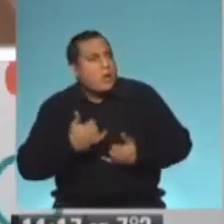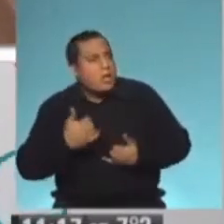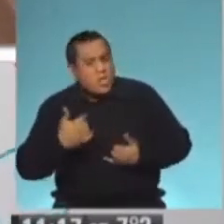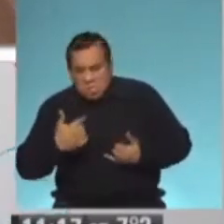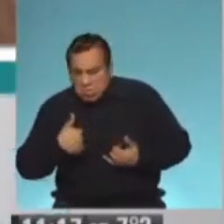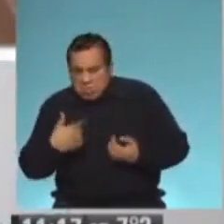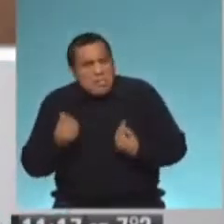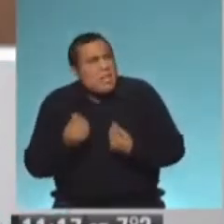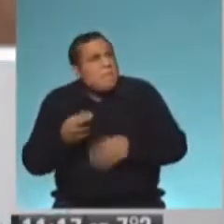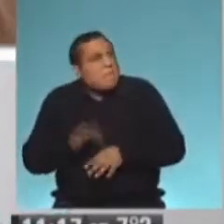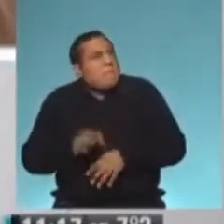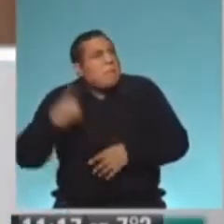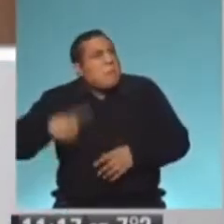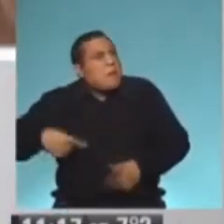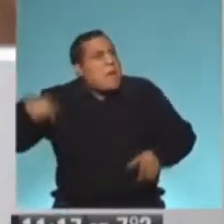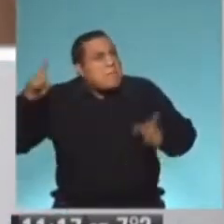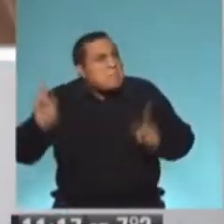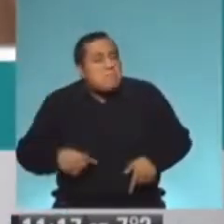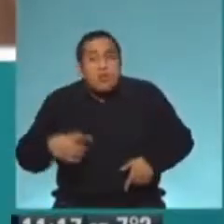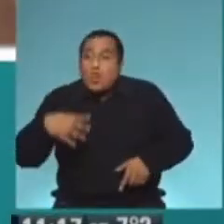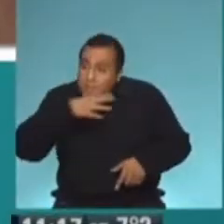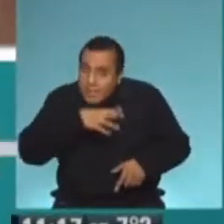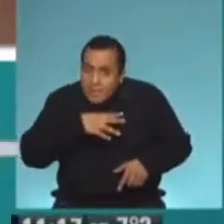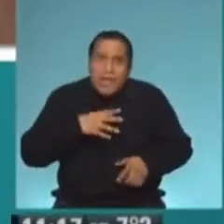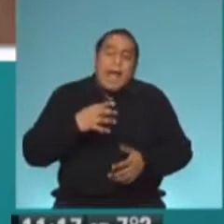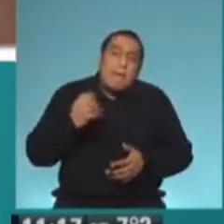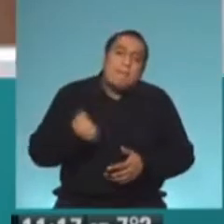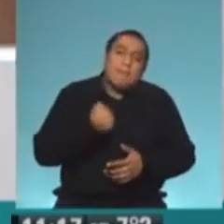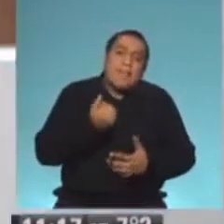tengo, es tan importante comprender ese diagnóstico.